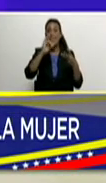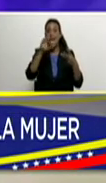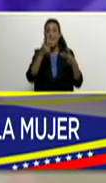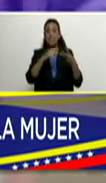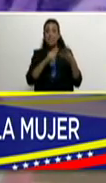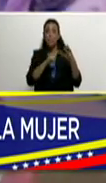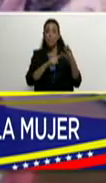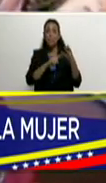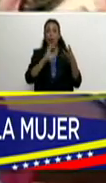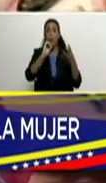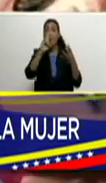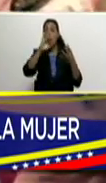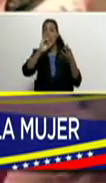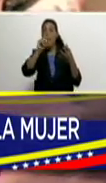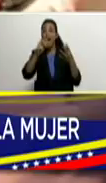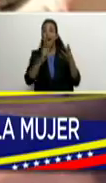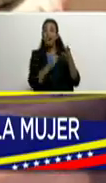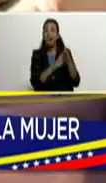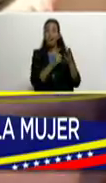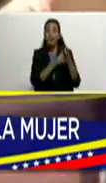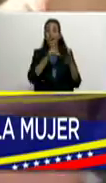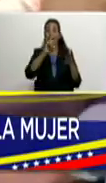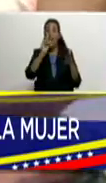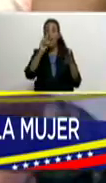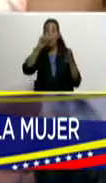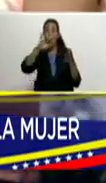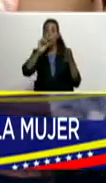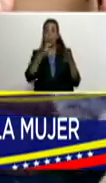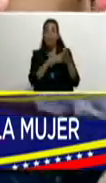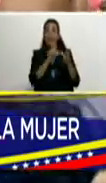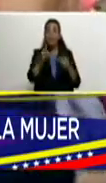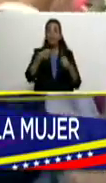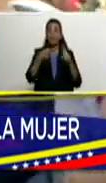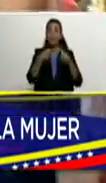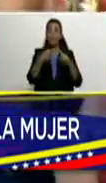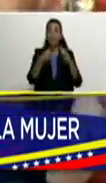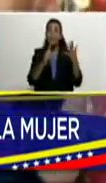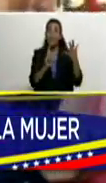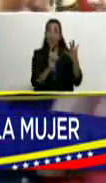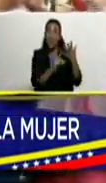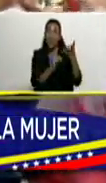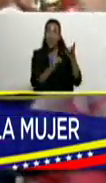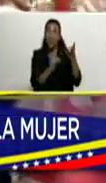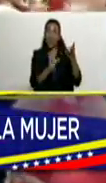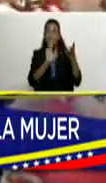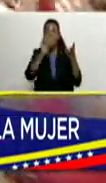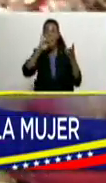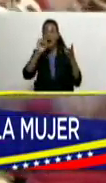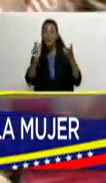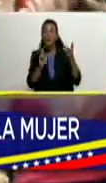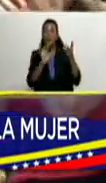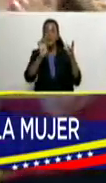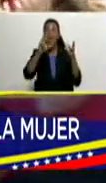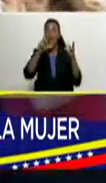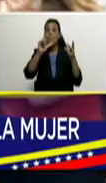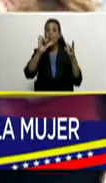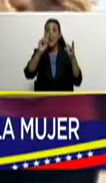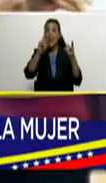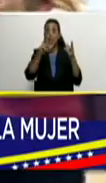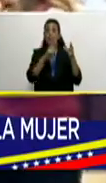Gutiérrez, Oriana Ramos, Leonor Fuguet, Marta Doudiers, Evelyn